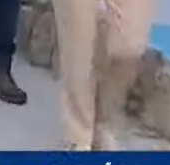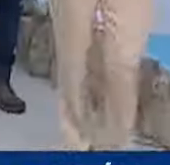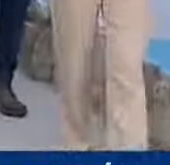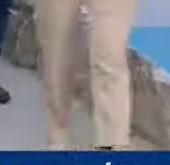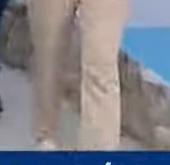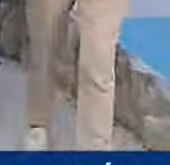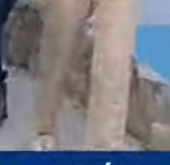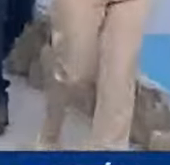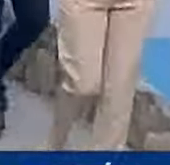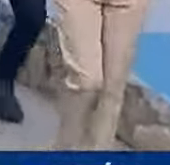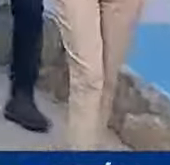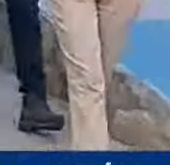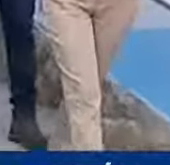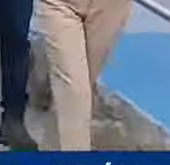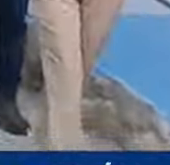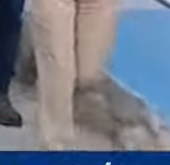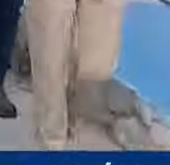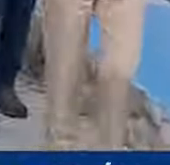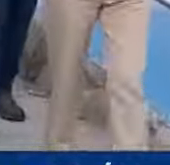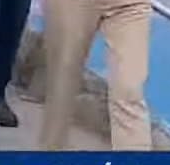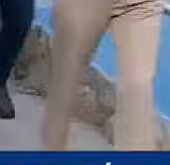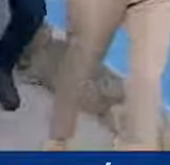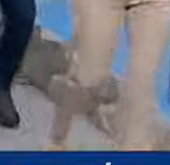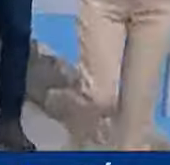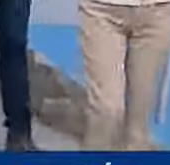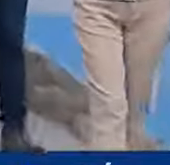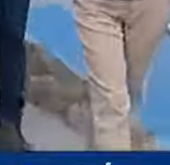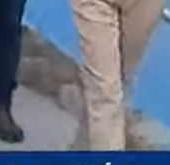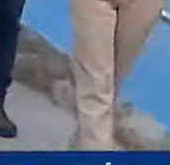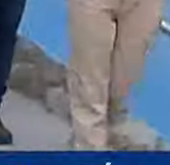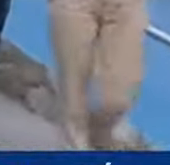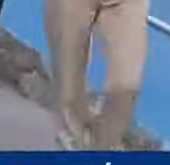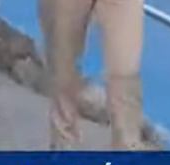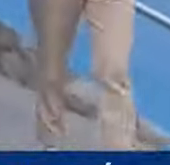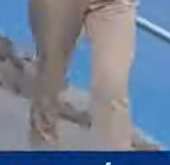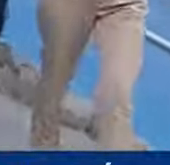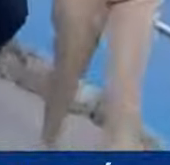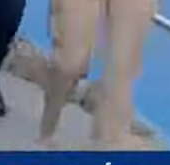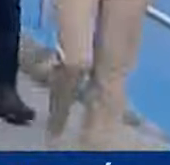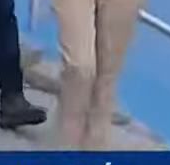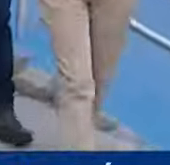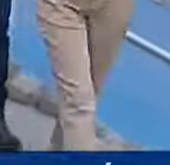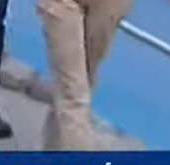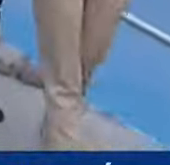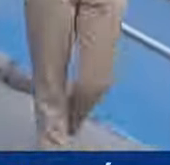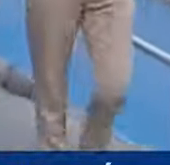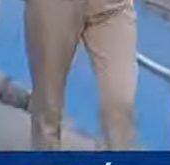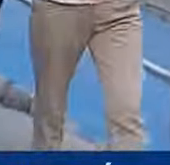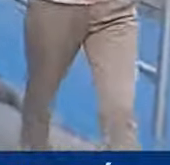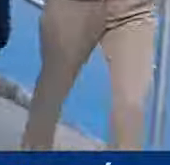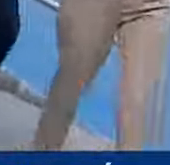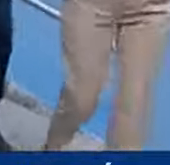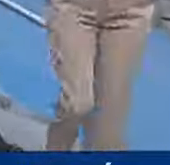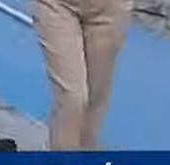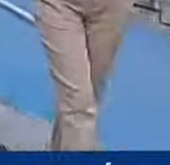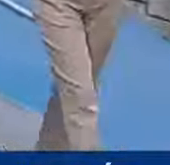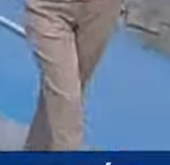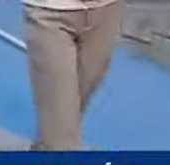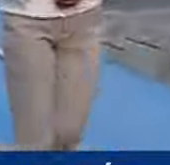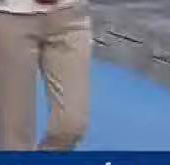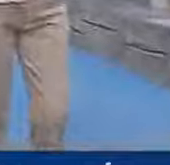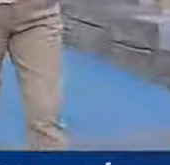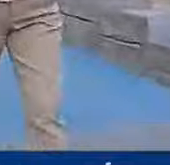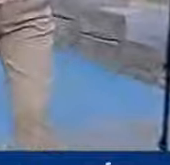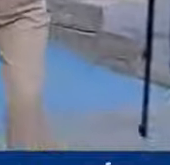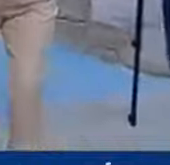porque su presencia hoy aquí para nosotros no solamente es importante, sino que realza toda esta iniciativa que